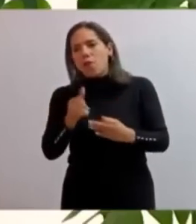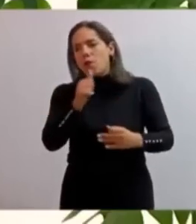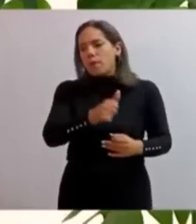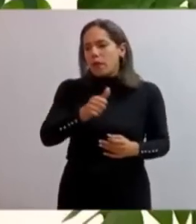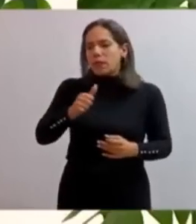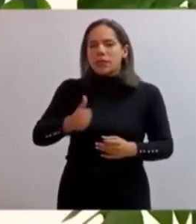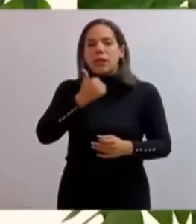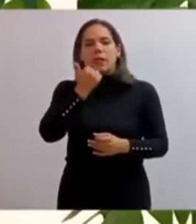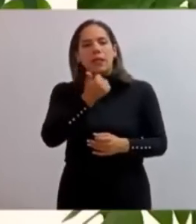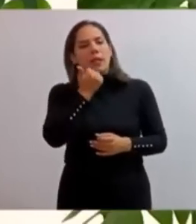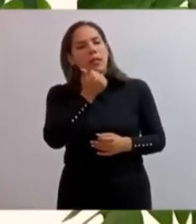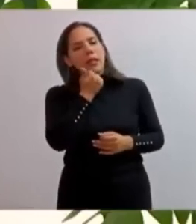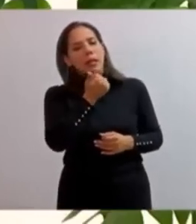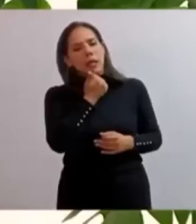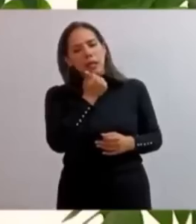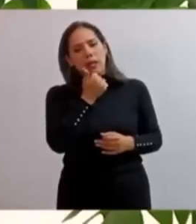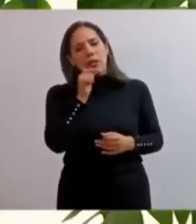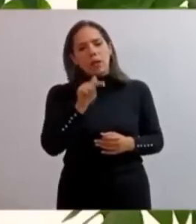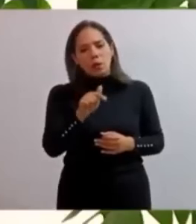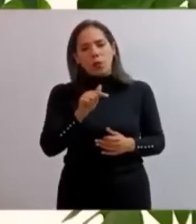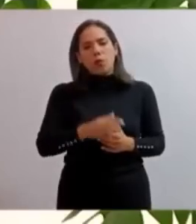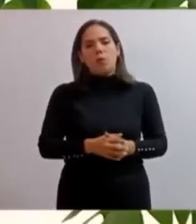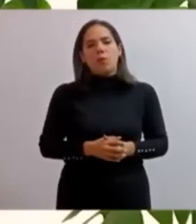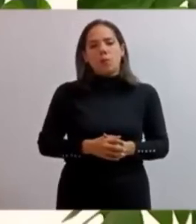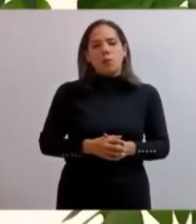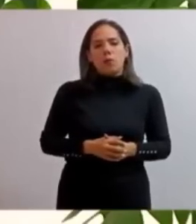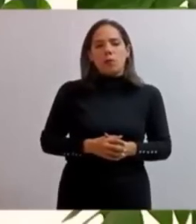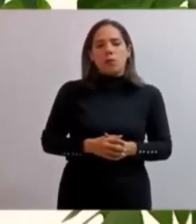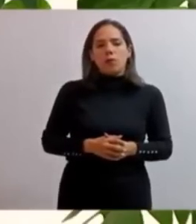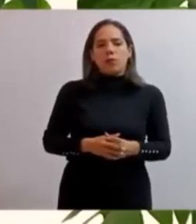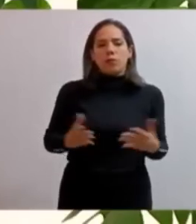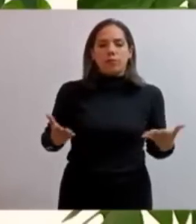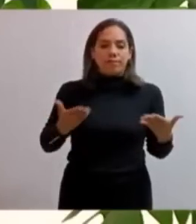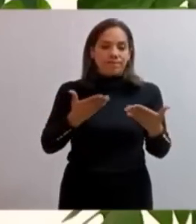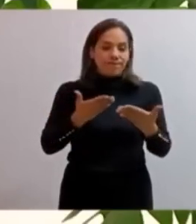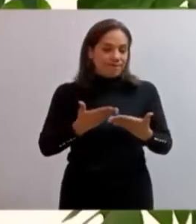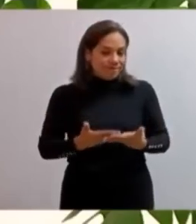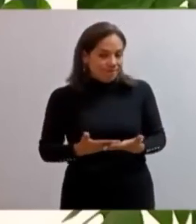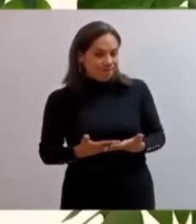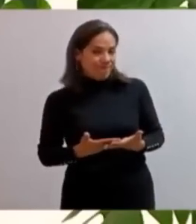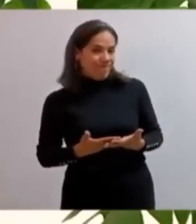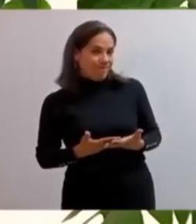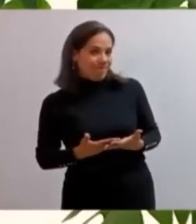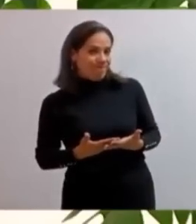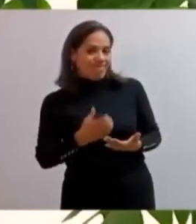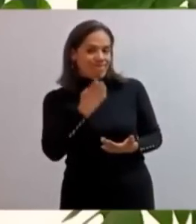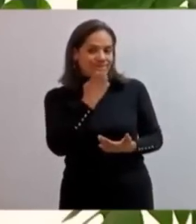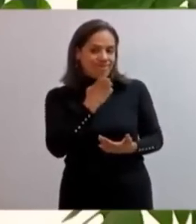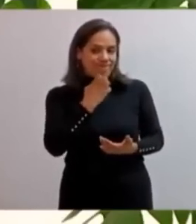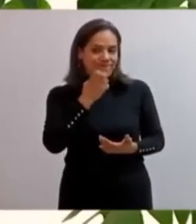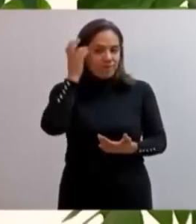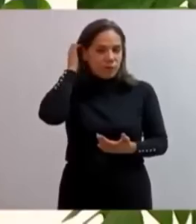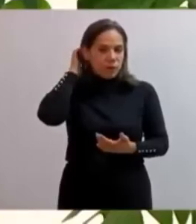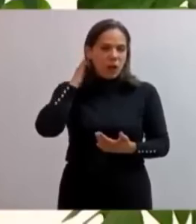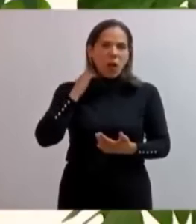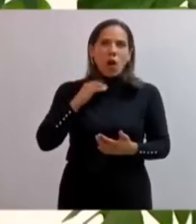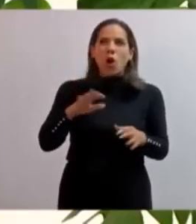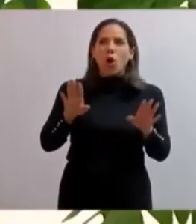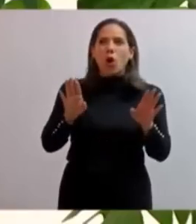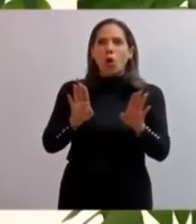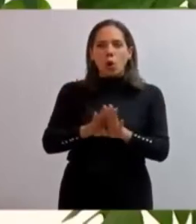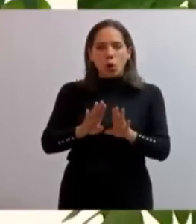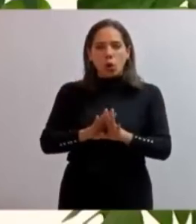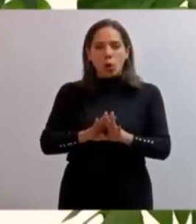estudiante, la vida de la comunidad en la escuela. Y esto también nos lleva a otro tema, cómo incorporamos